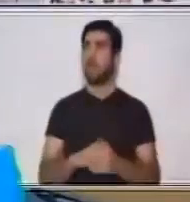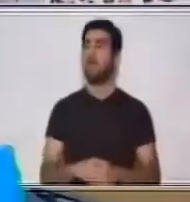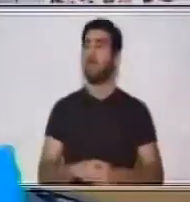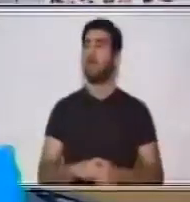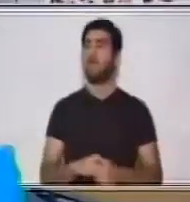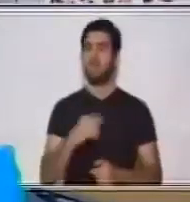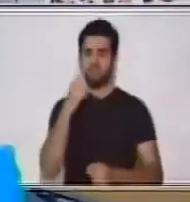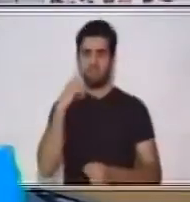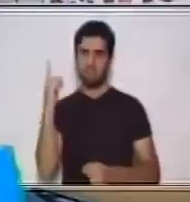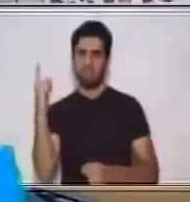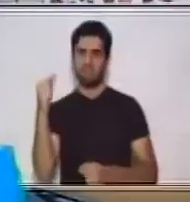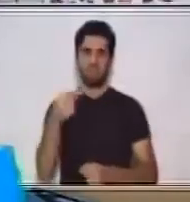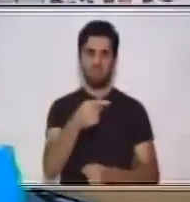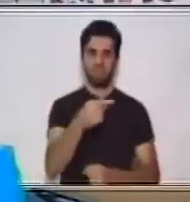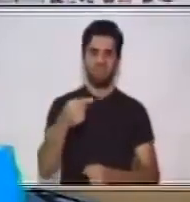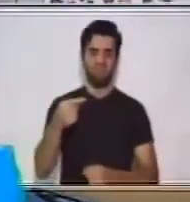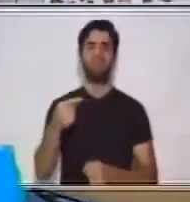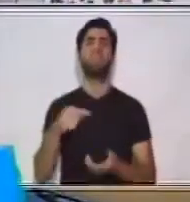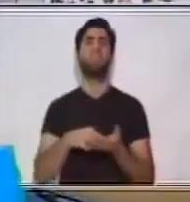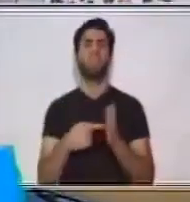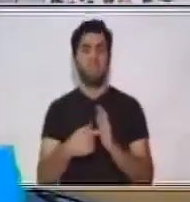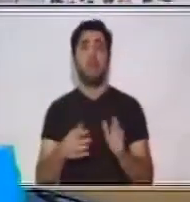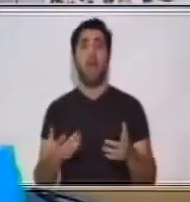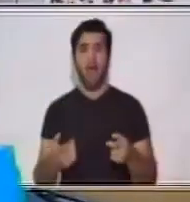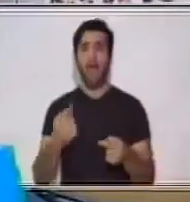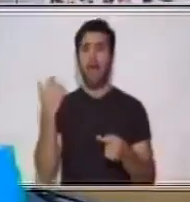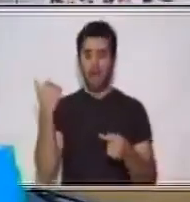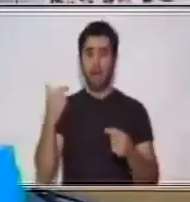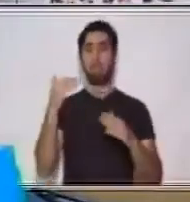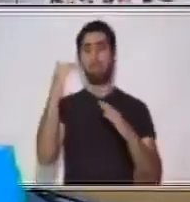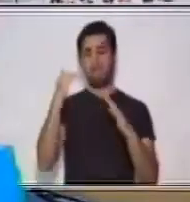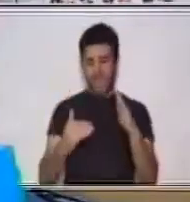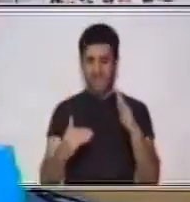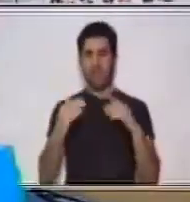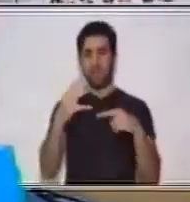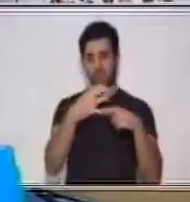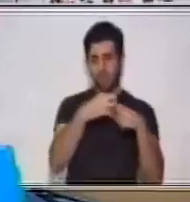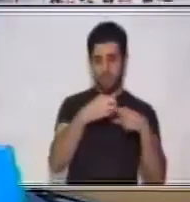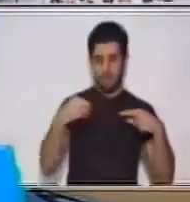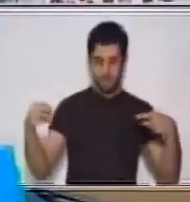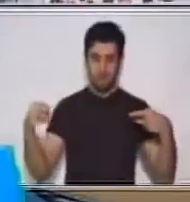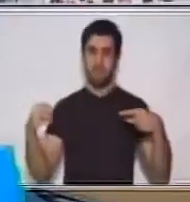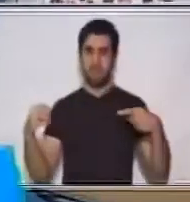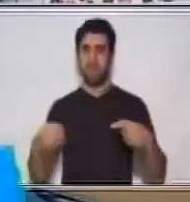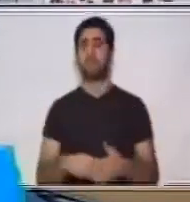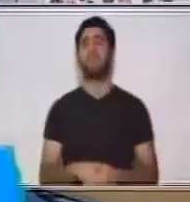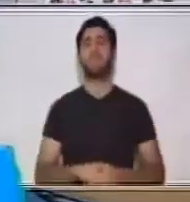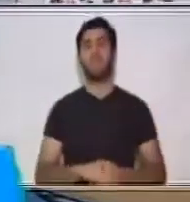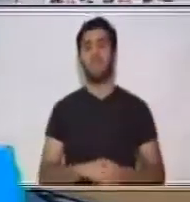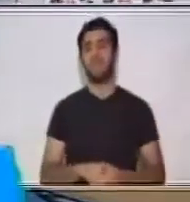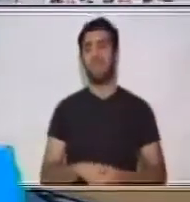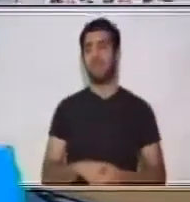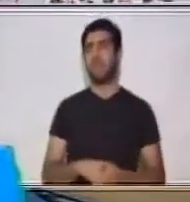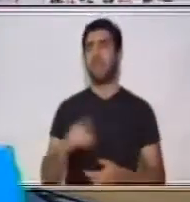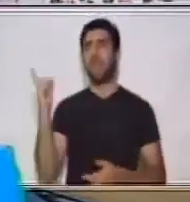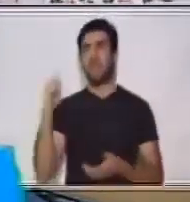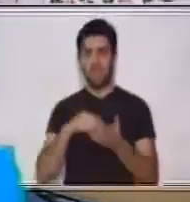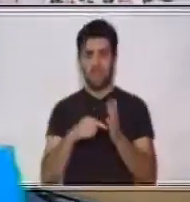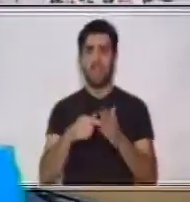signo menos? La misma palabra lo dice, ¿verdad? Más, menos. Menos